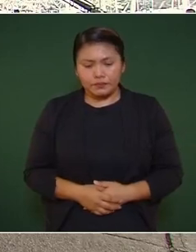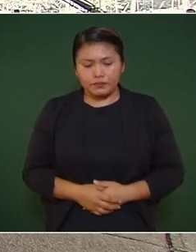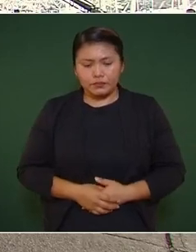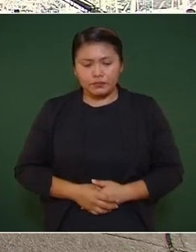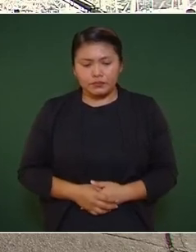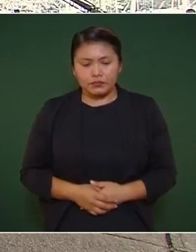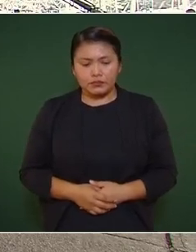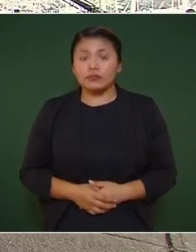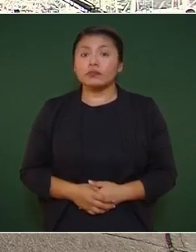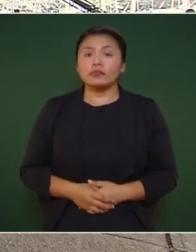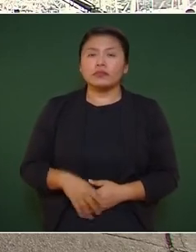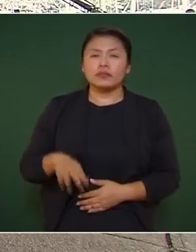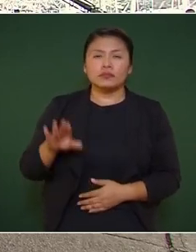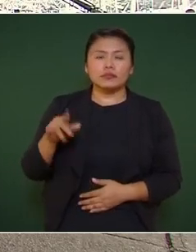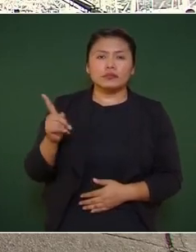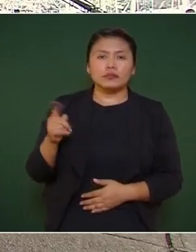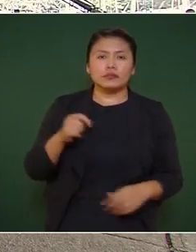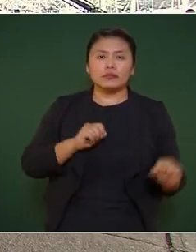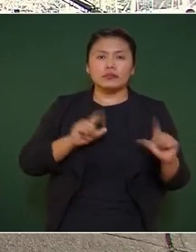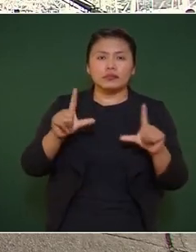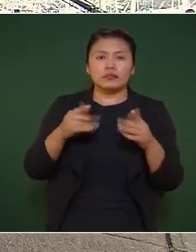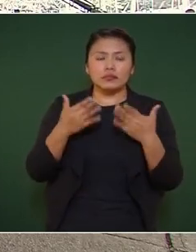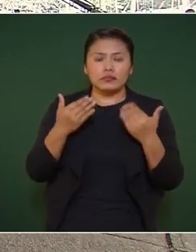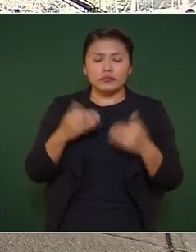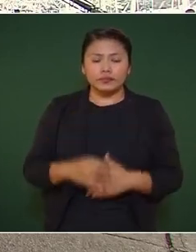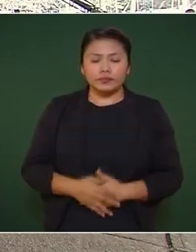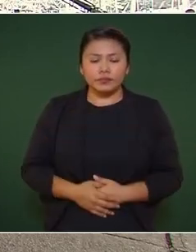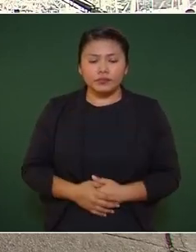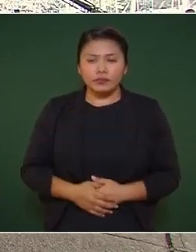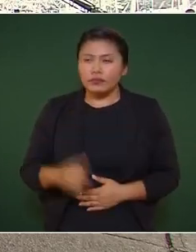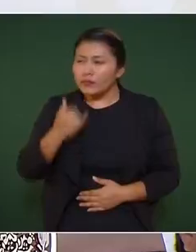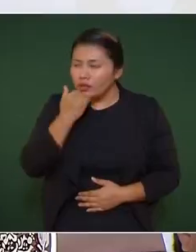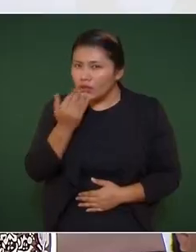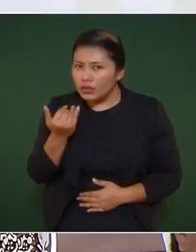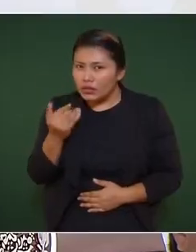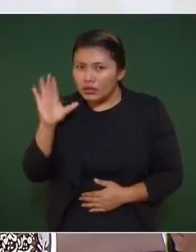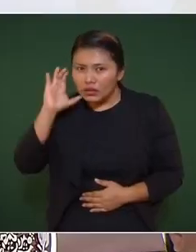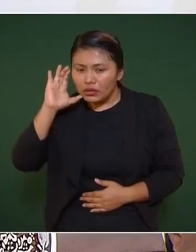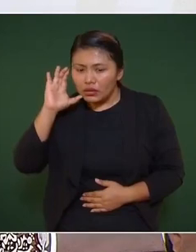25.470. No tienes la. No tengo la presentación, pero. 25.000.